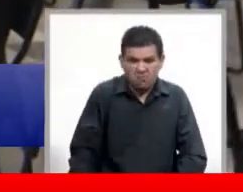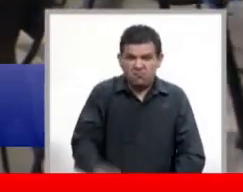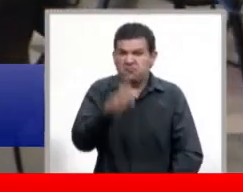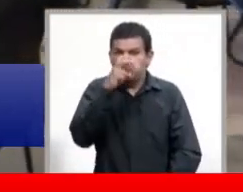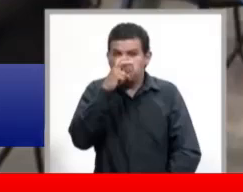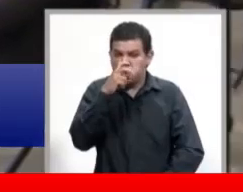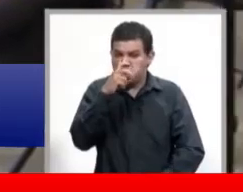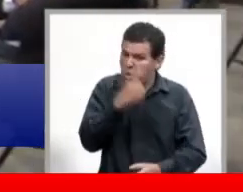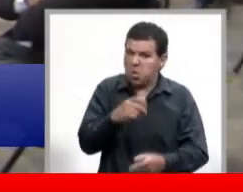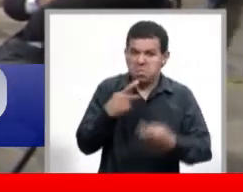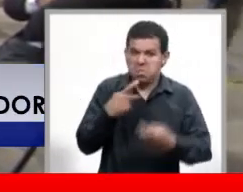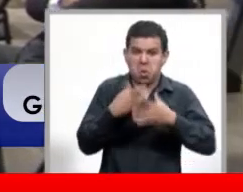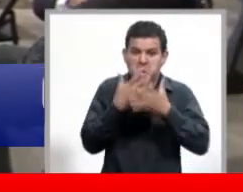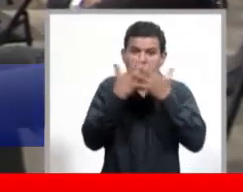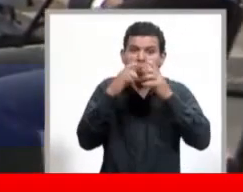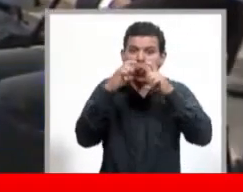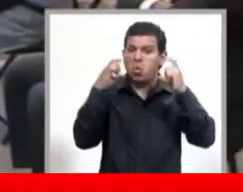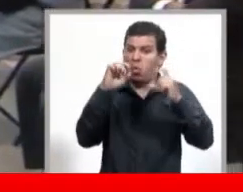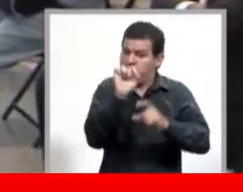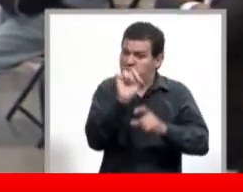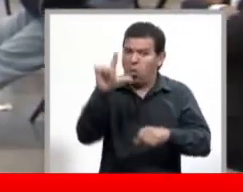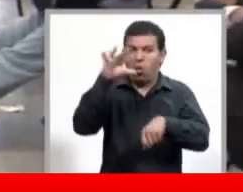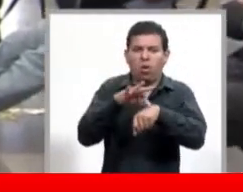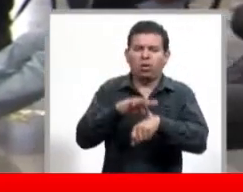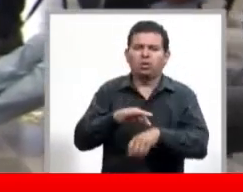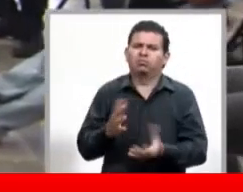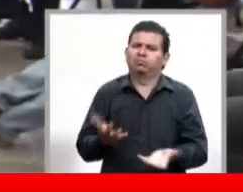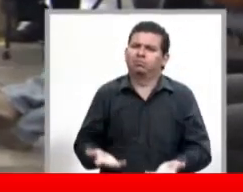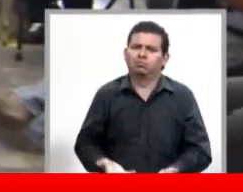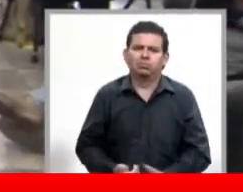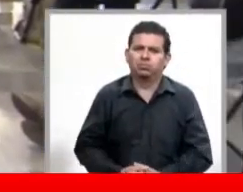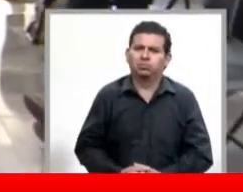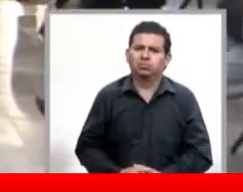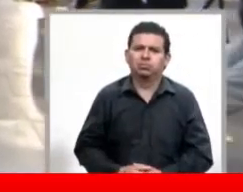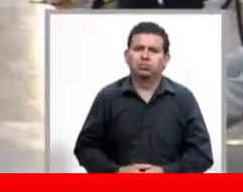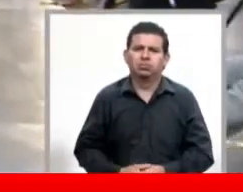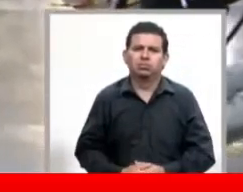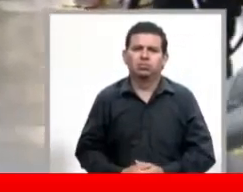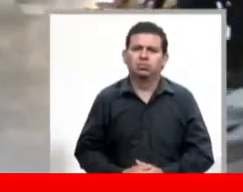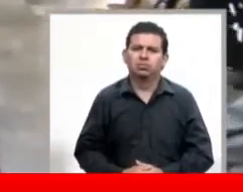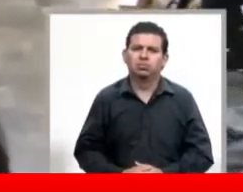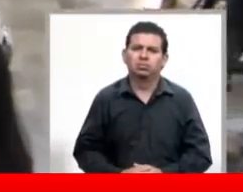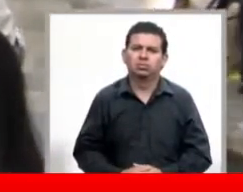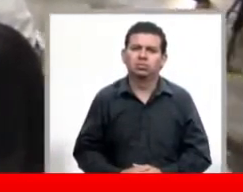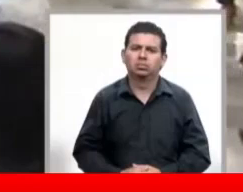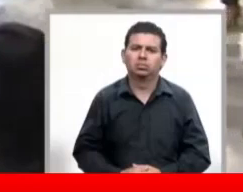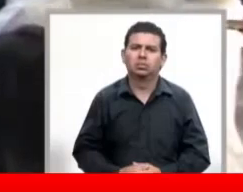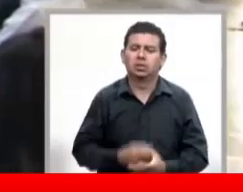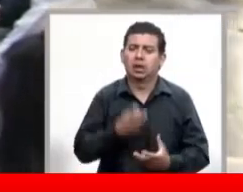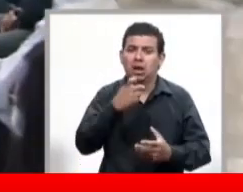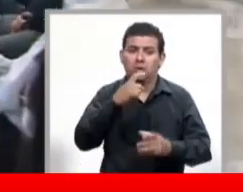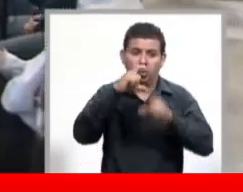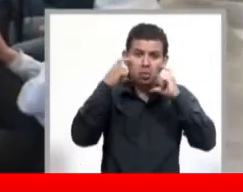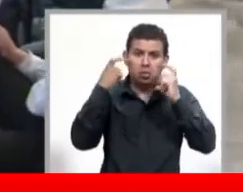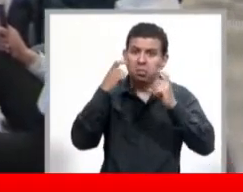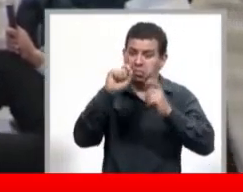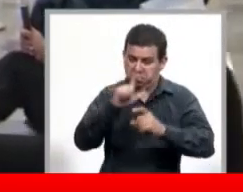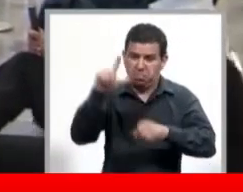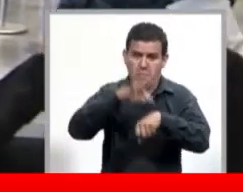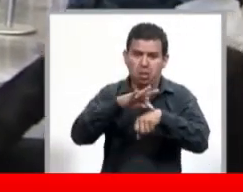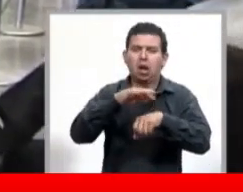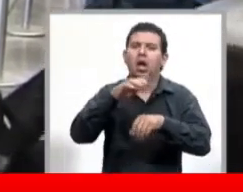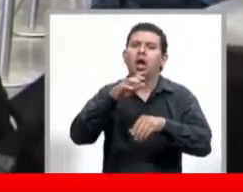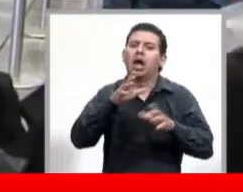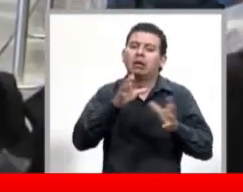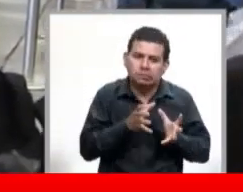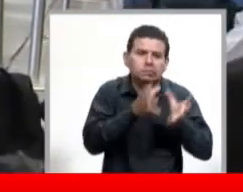la gente tenga un cubrebocas médico, porque aparte los cubrebocas médicos, quiero decírselos, lo estamos canalizando estrictamente